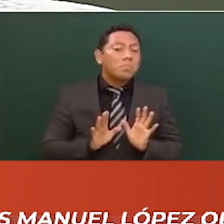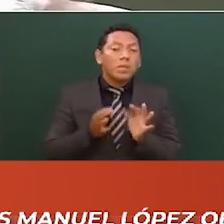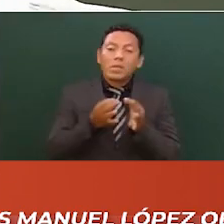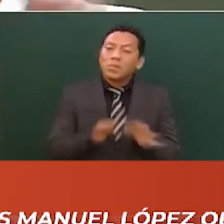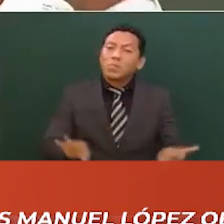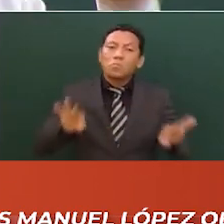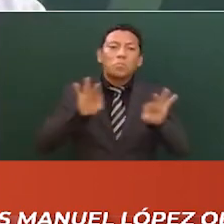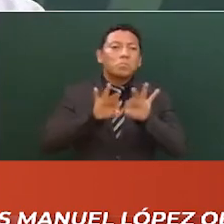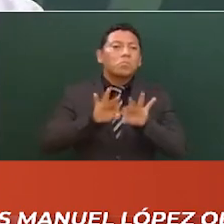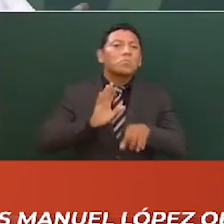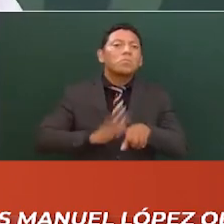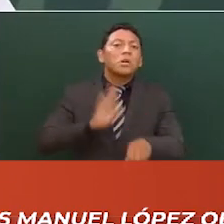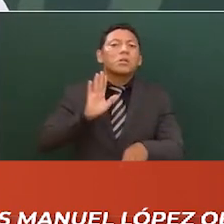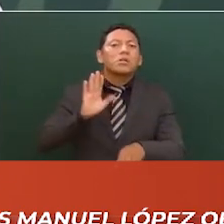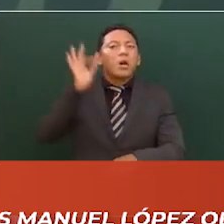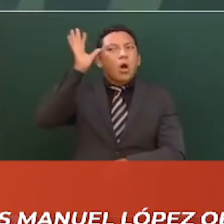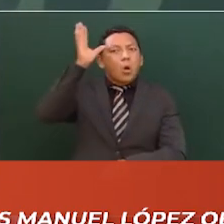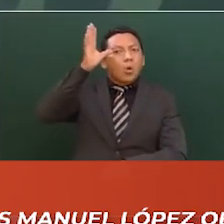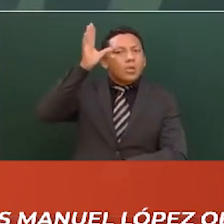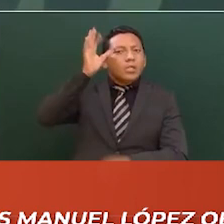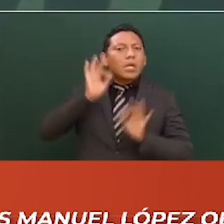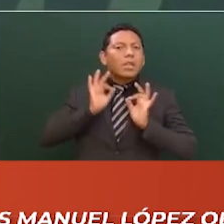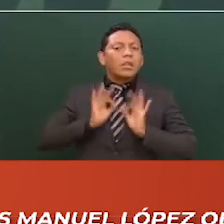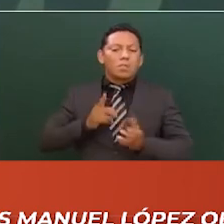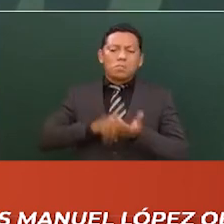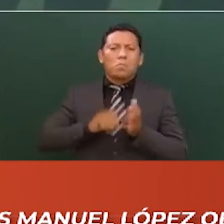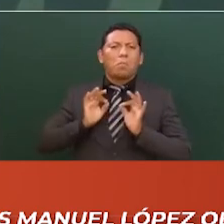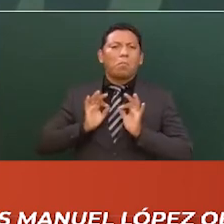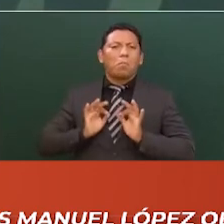es la tranquilidad de conciencia.